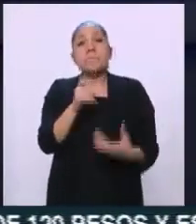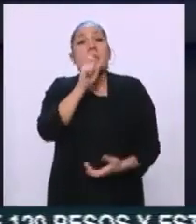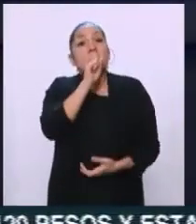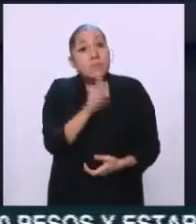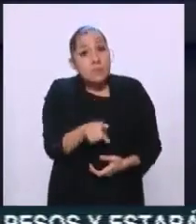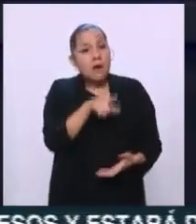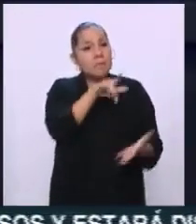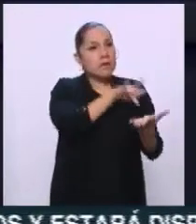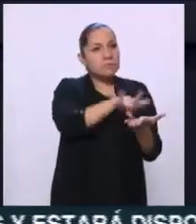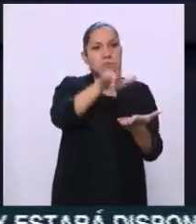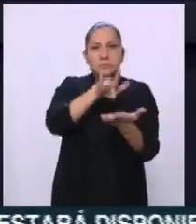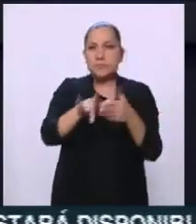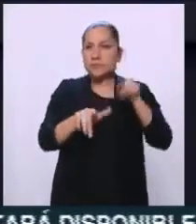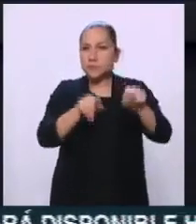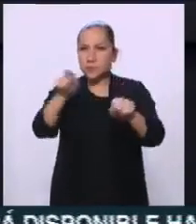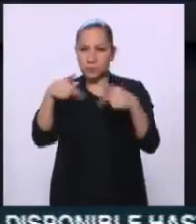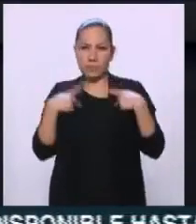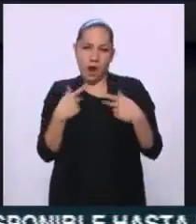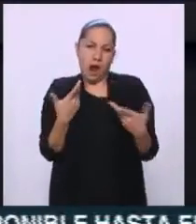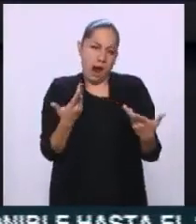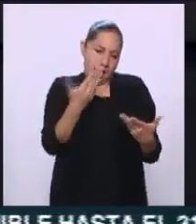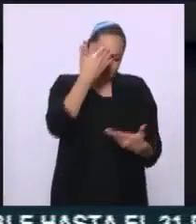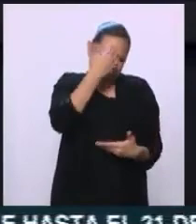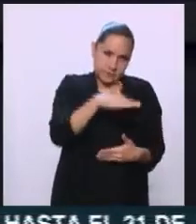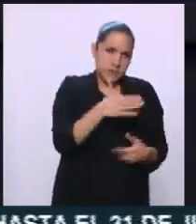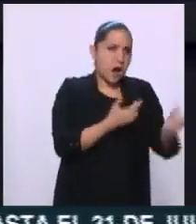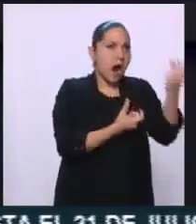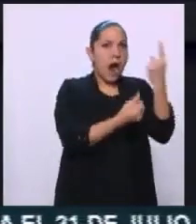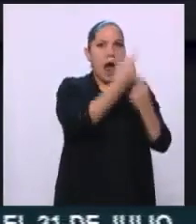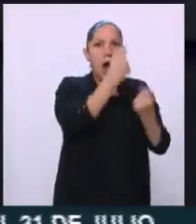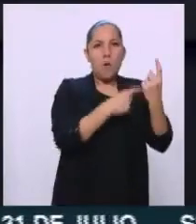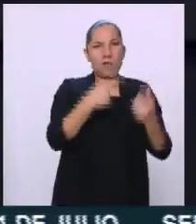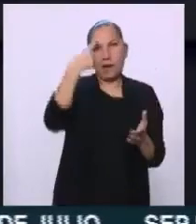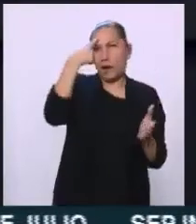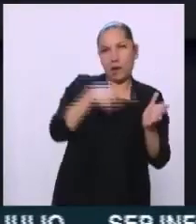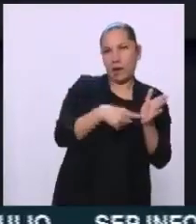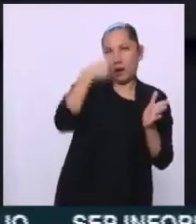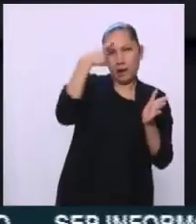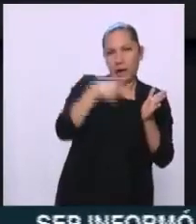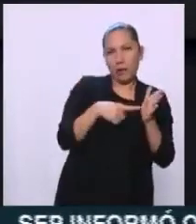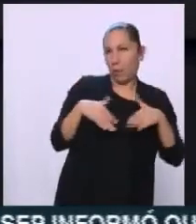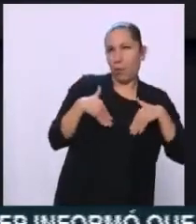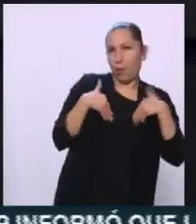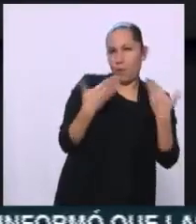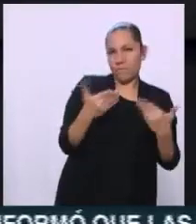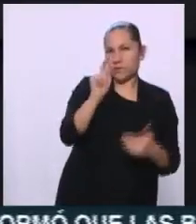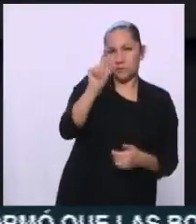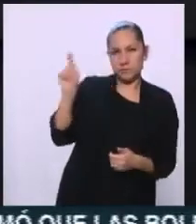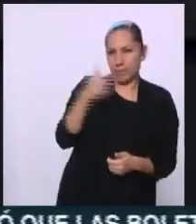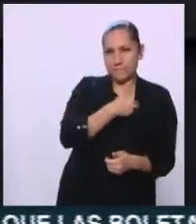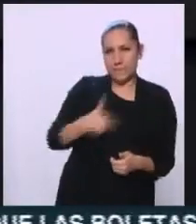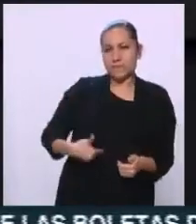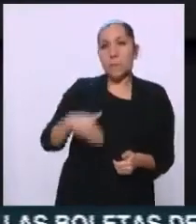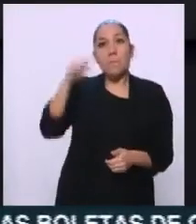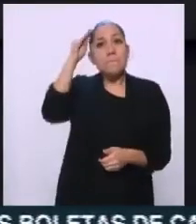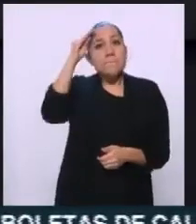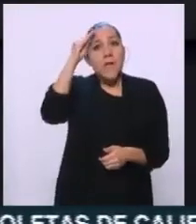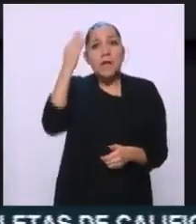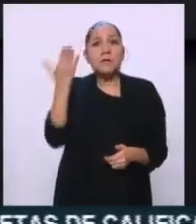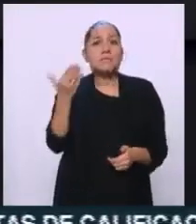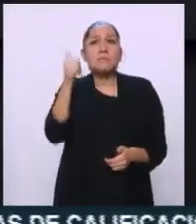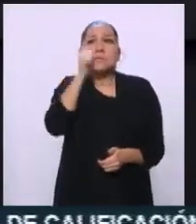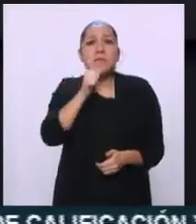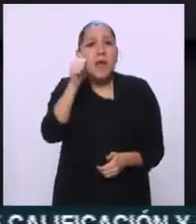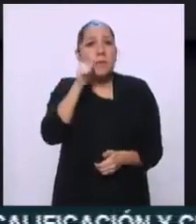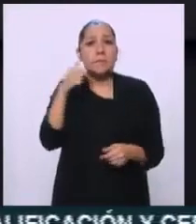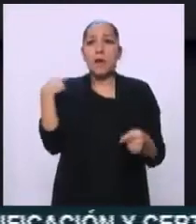Andrés Manuel López Obrador, diciendo que se está construyendo una clientela electoral, pero no se dice que lo que por primera vez un gobierno está reconociendo derechos